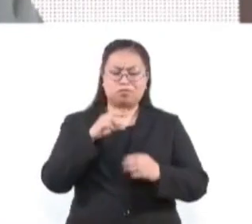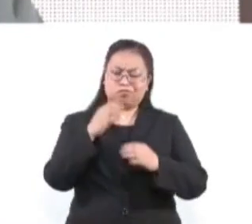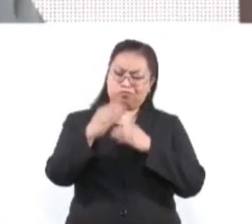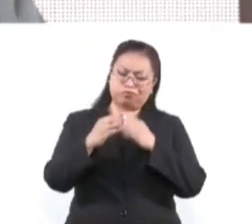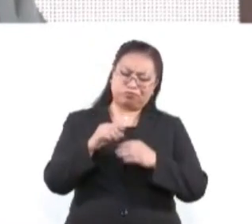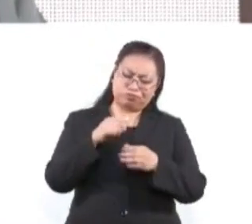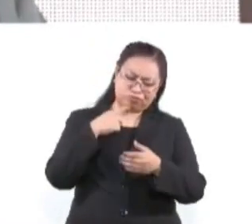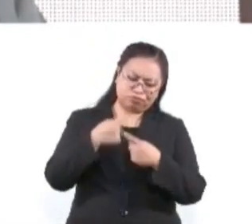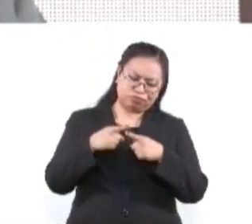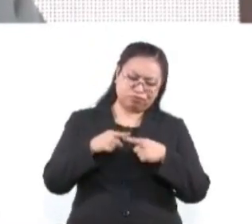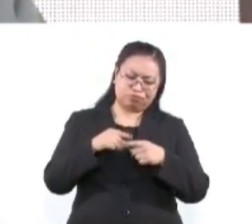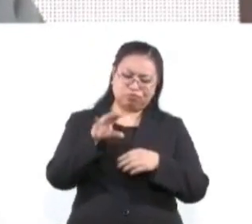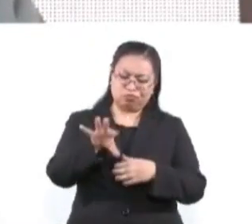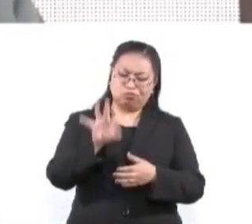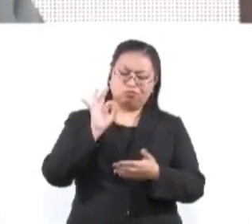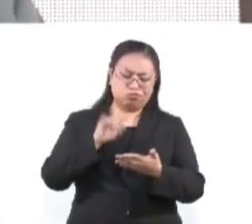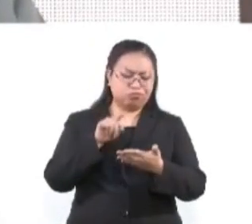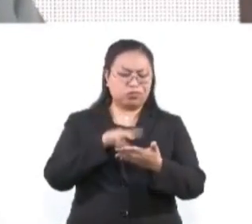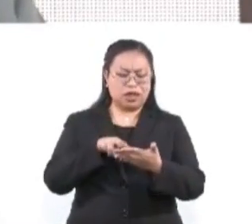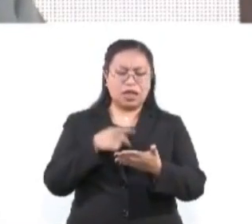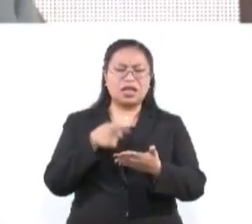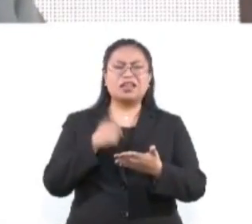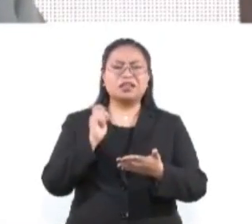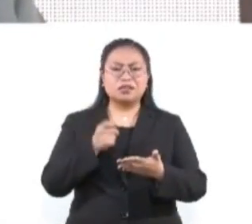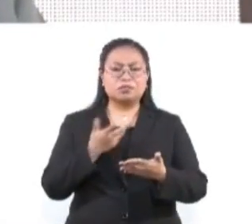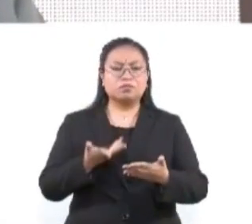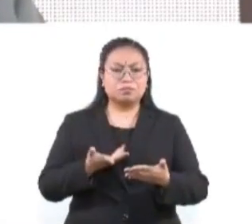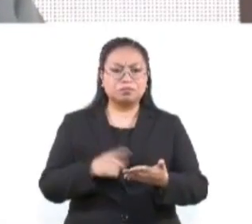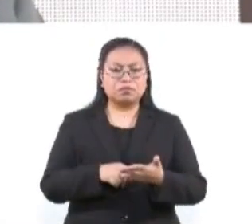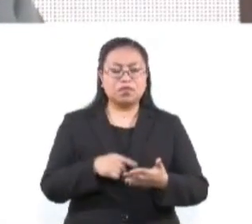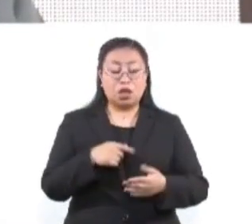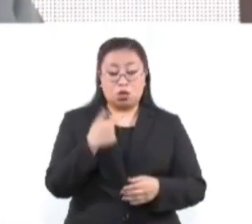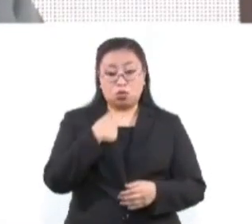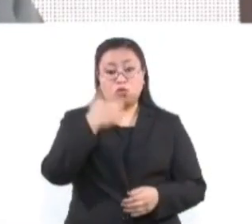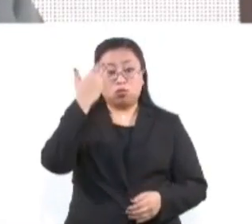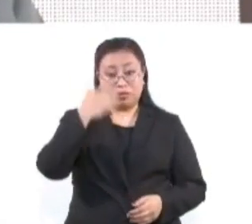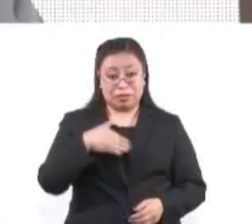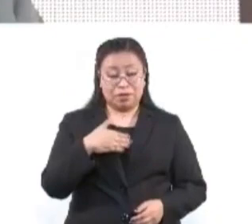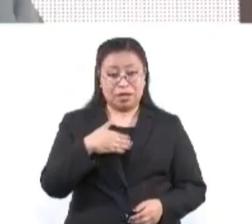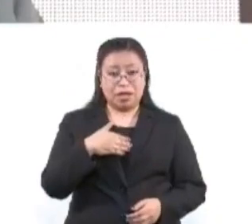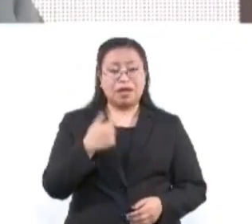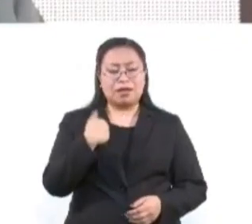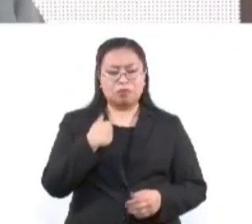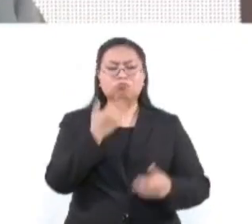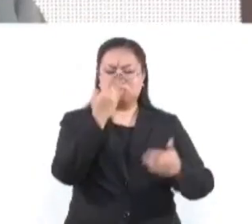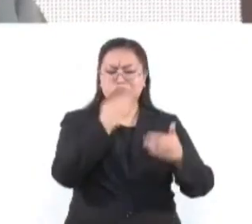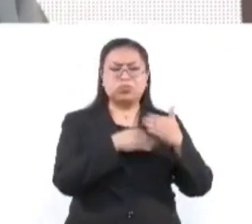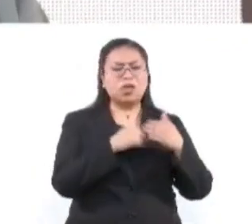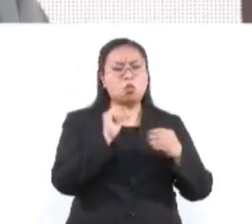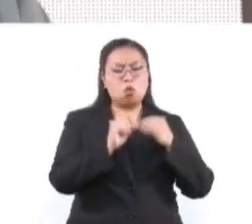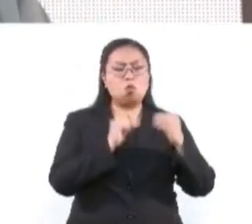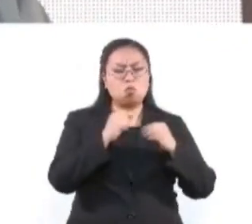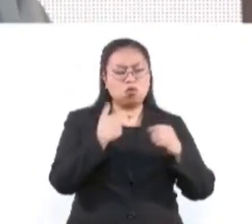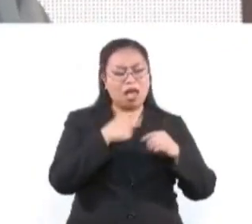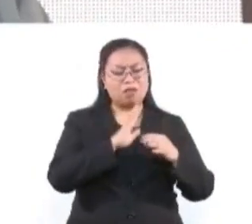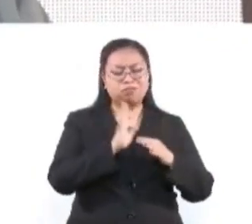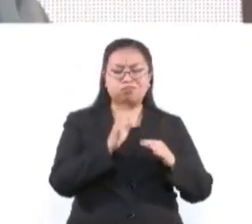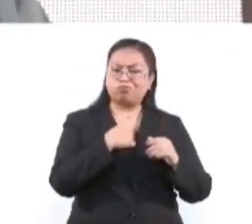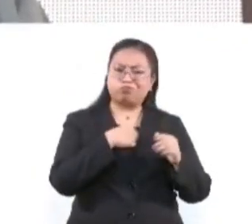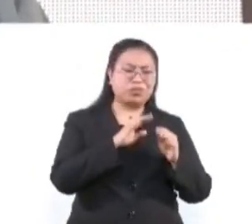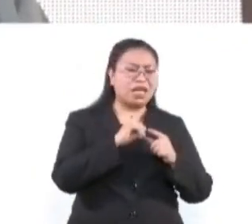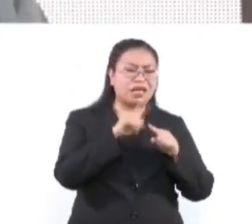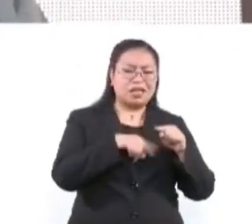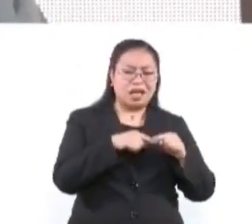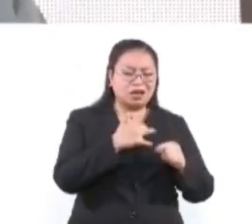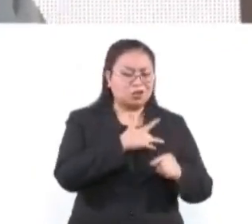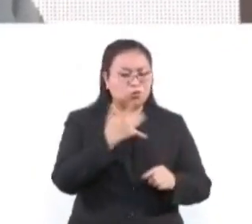este texto, este periodista dice: yo sabía que iba a superar la muerte de mi amigo. Lo que no sabía es si